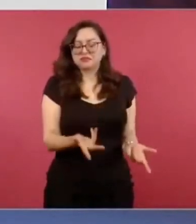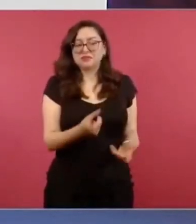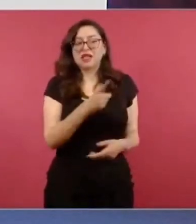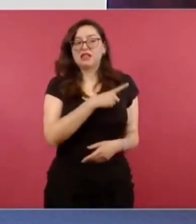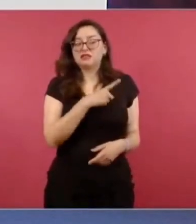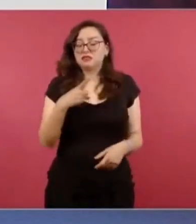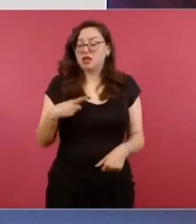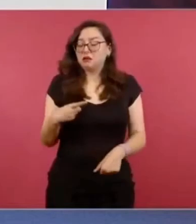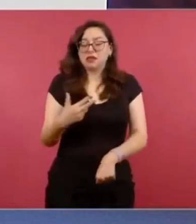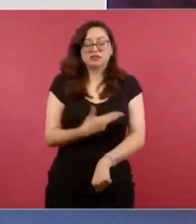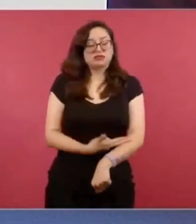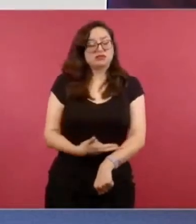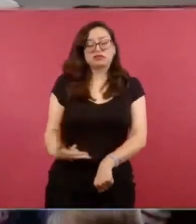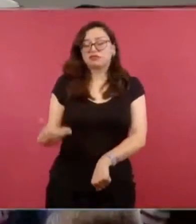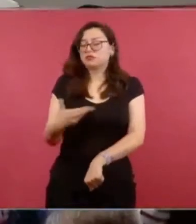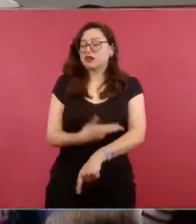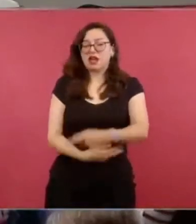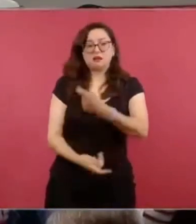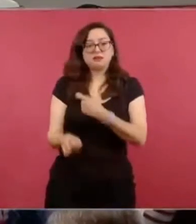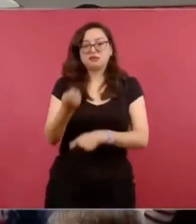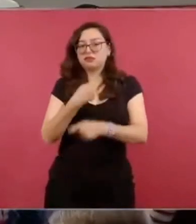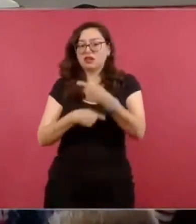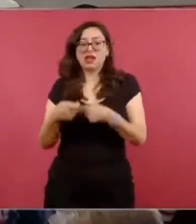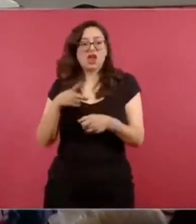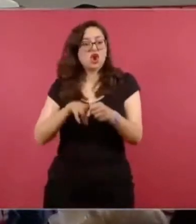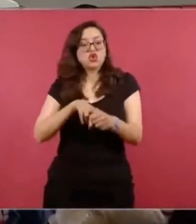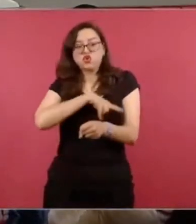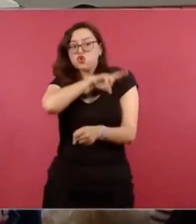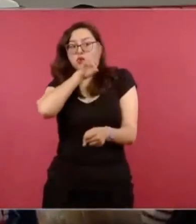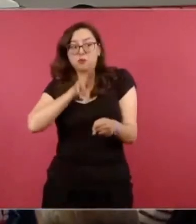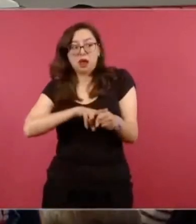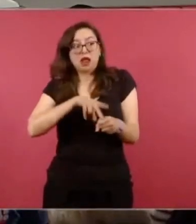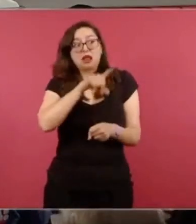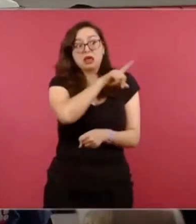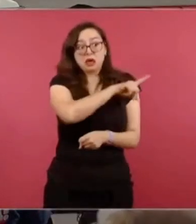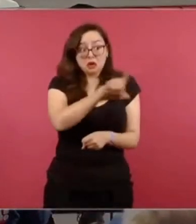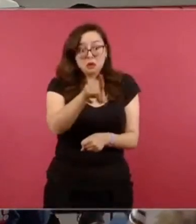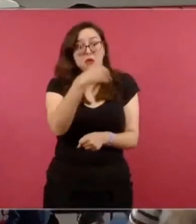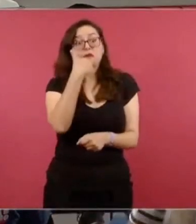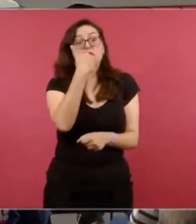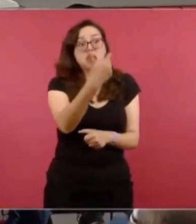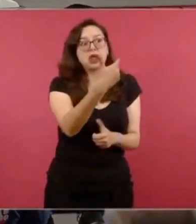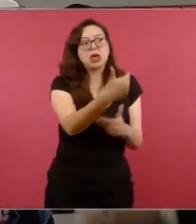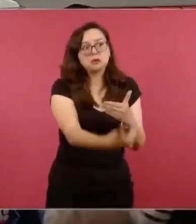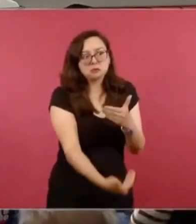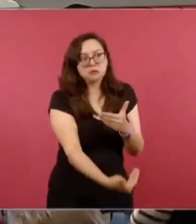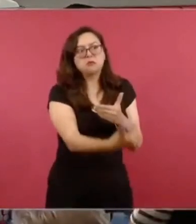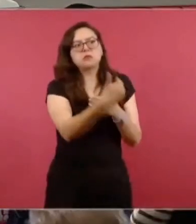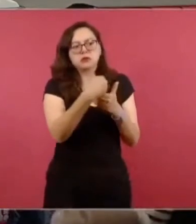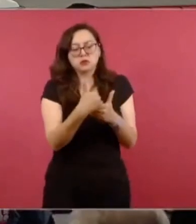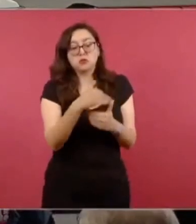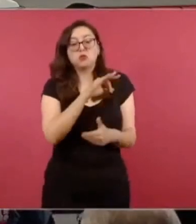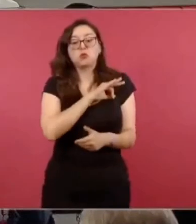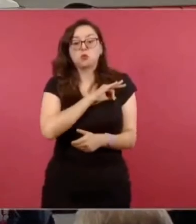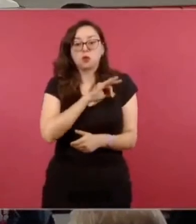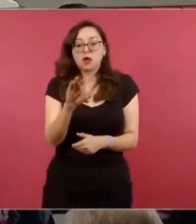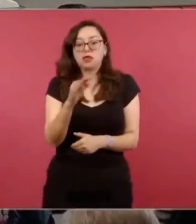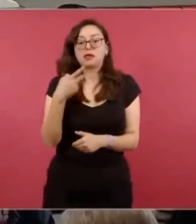cumplirse para la acreditación de agentes extranjeros en territorio nacional.